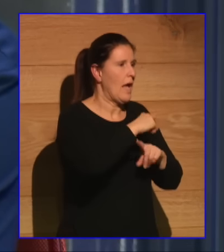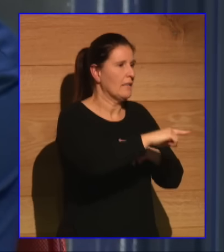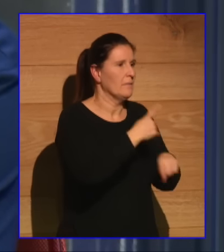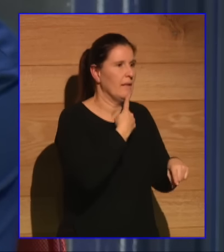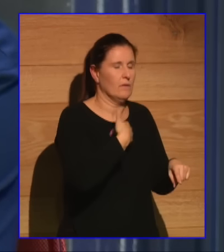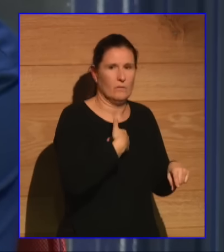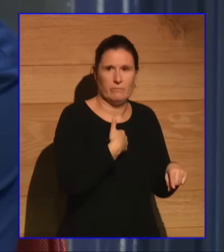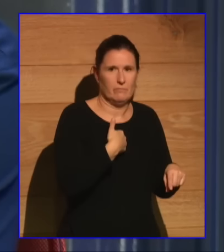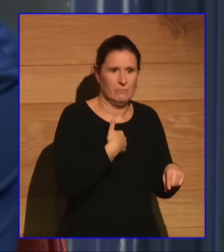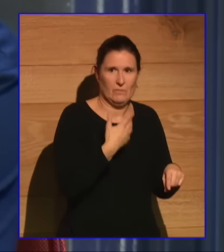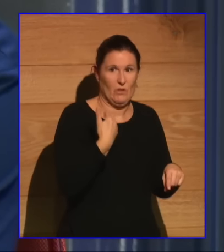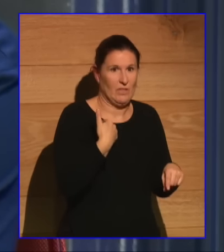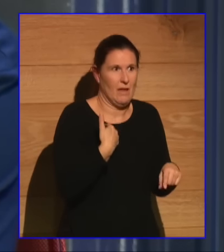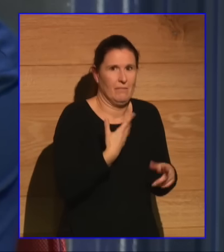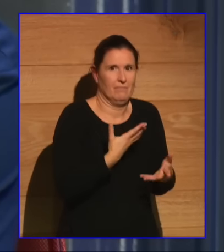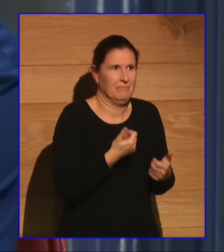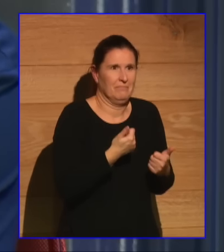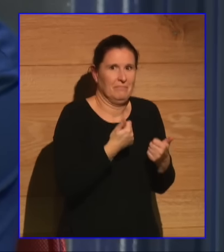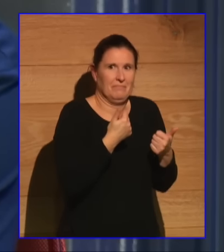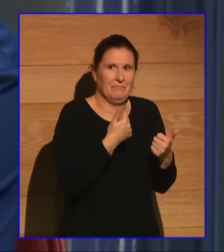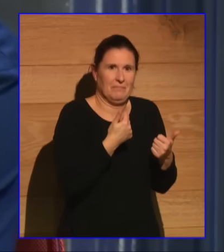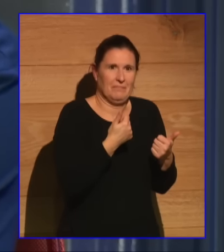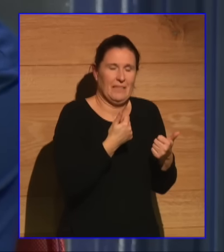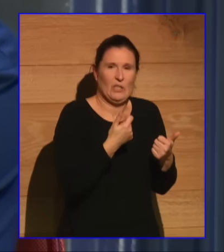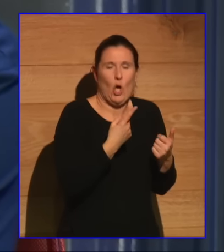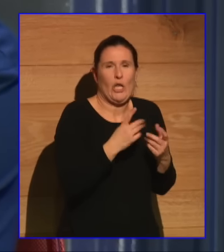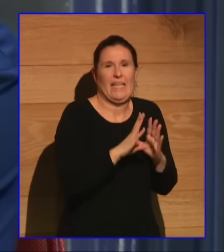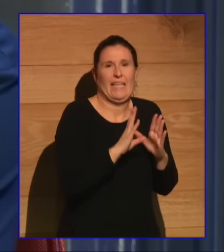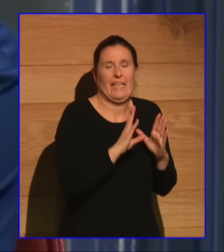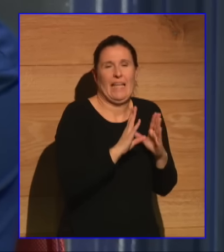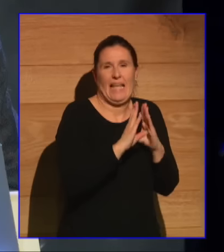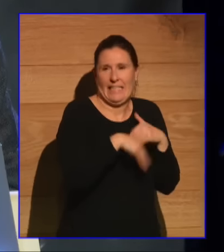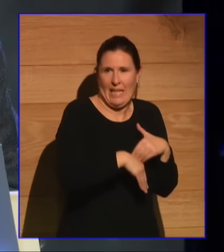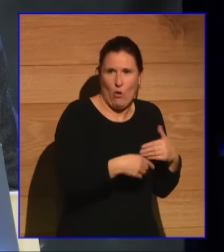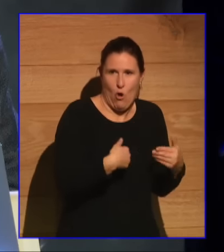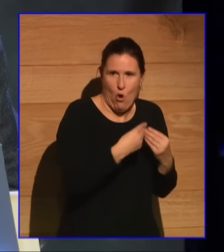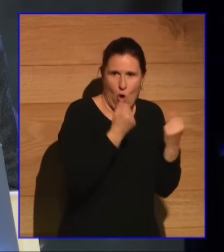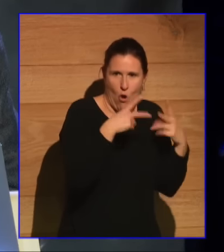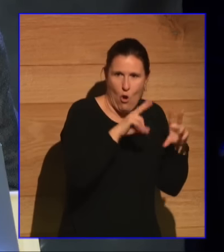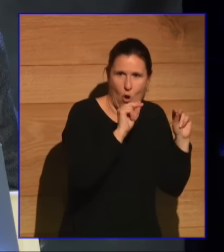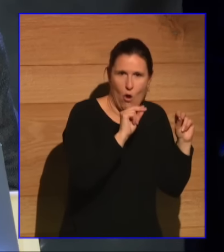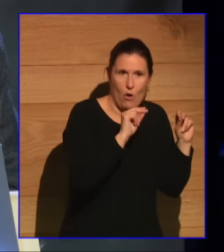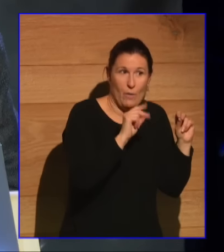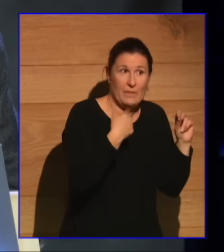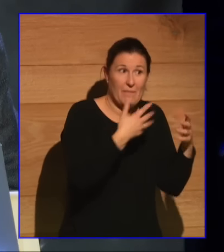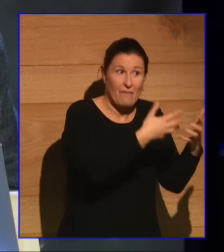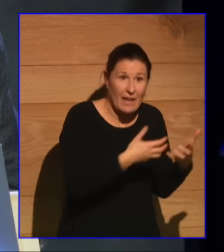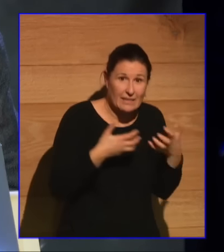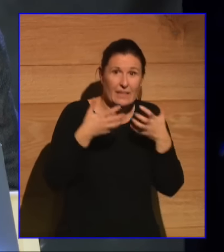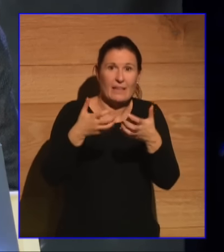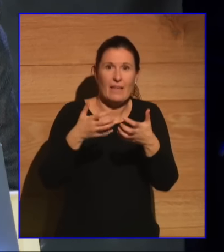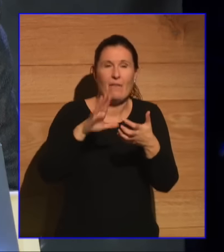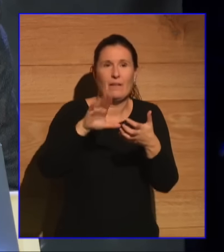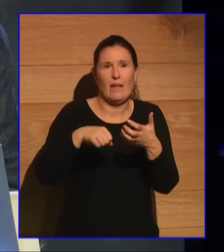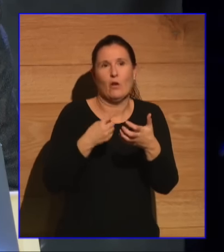extinguido. Y de hecho le gustó tanto esa frase que se la atribuyó después al personaje de